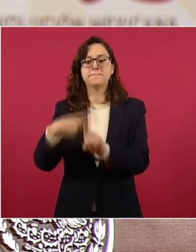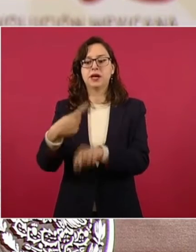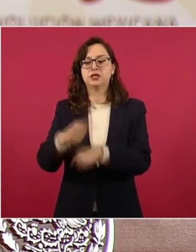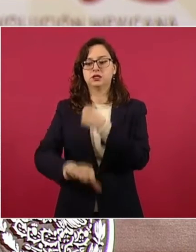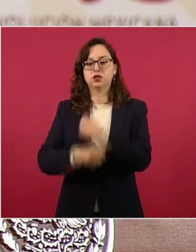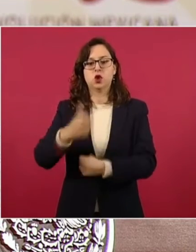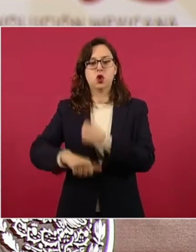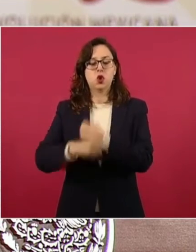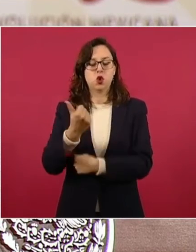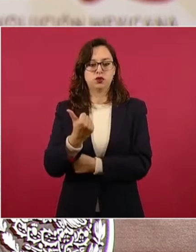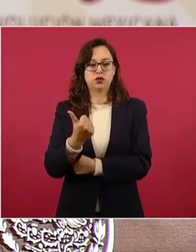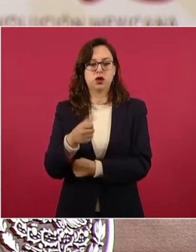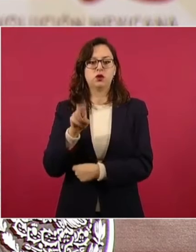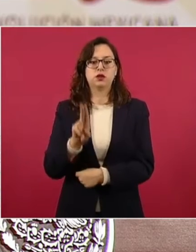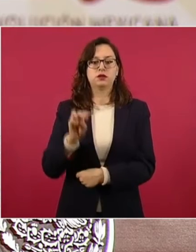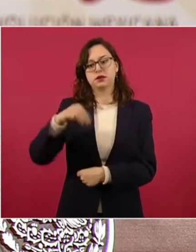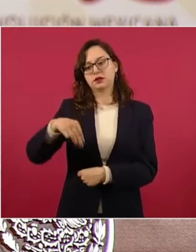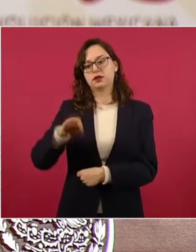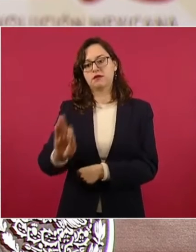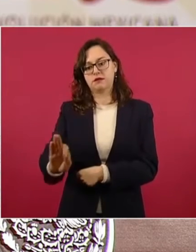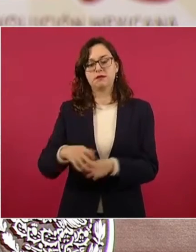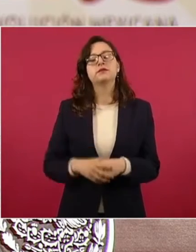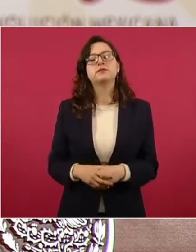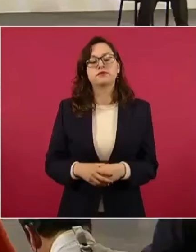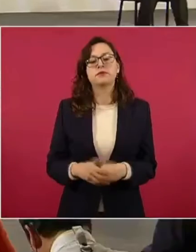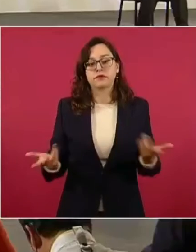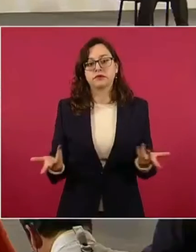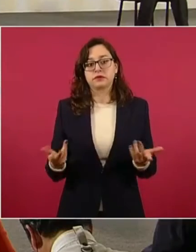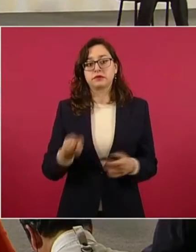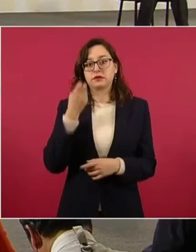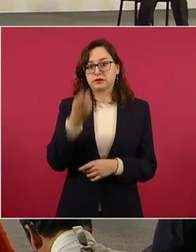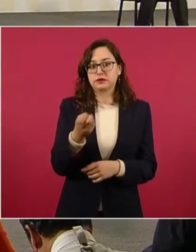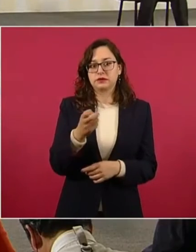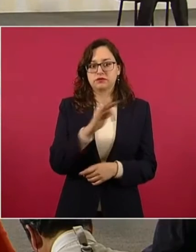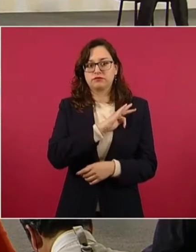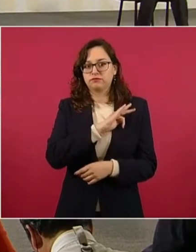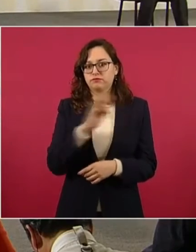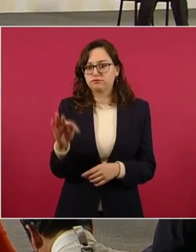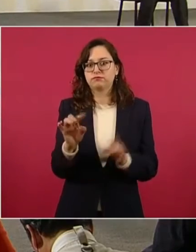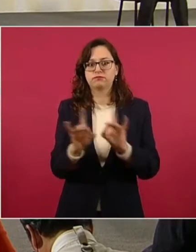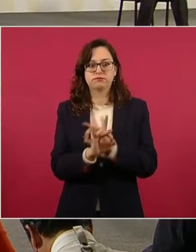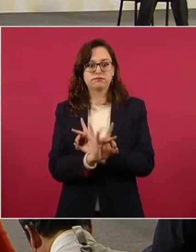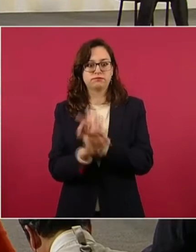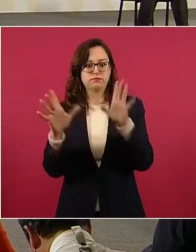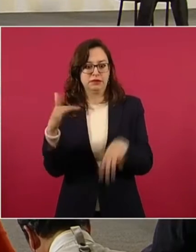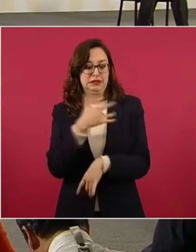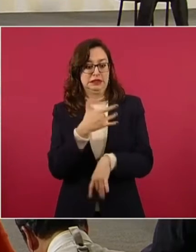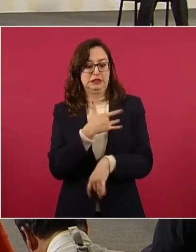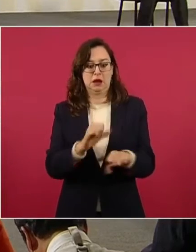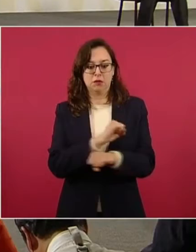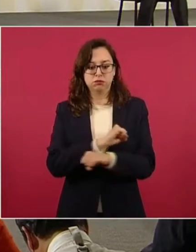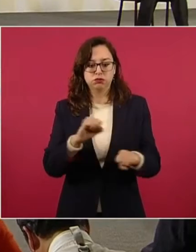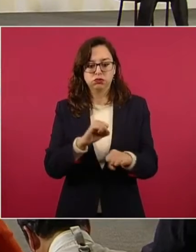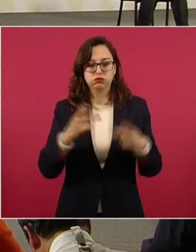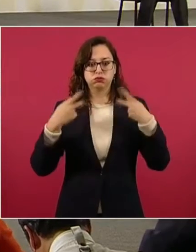medicina familiar. Entonces, con esto pues podemos dar la atención que merece la